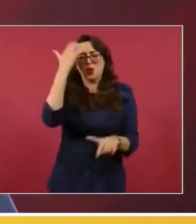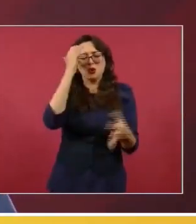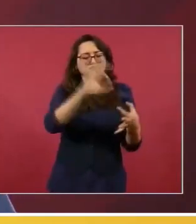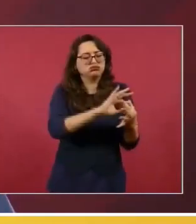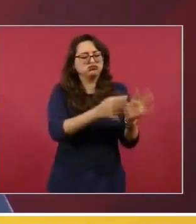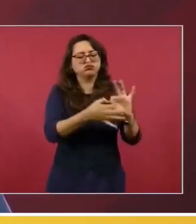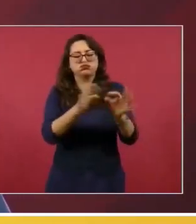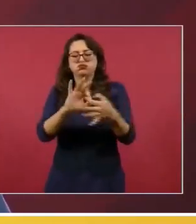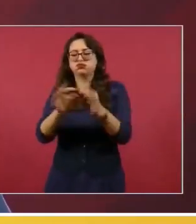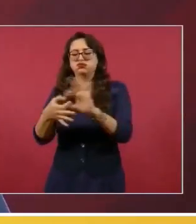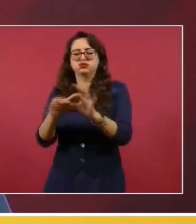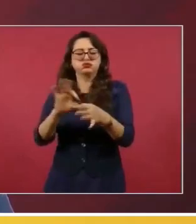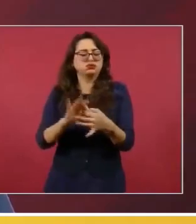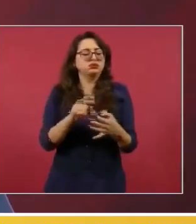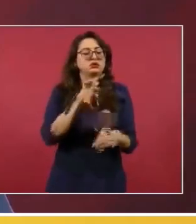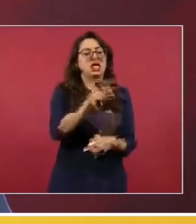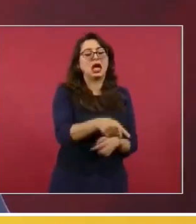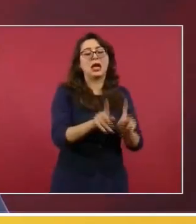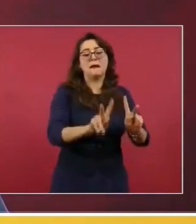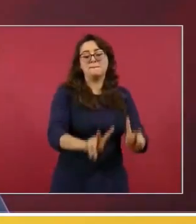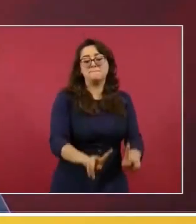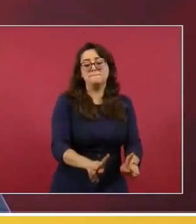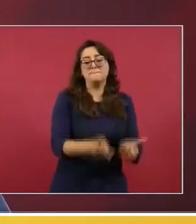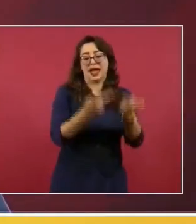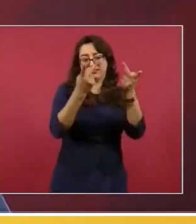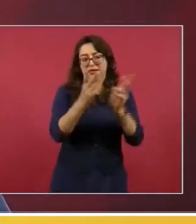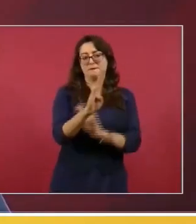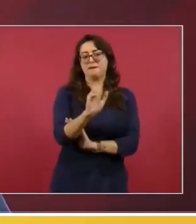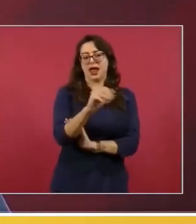Vieron Banamex a Citigroup.